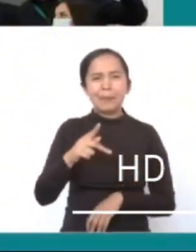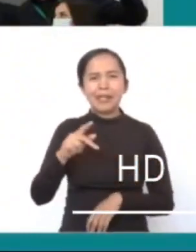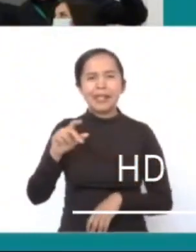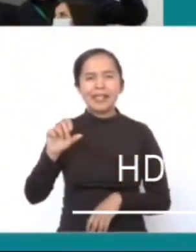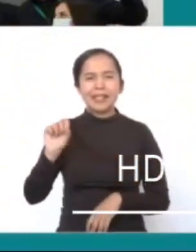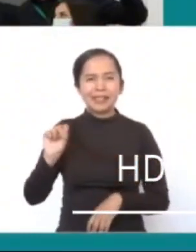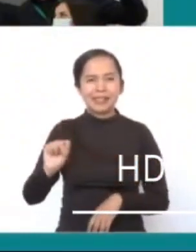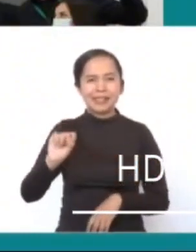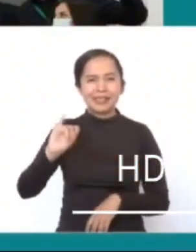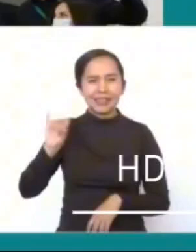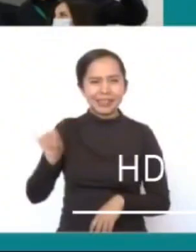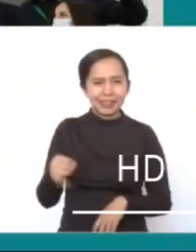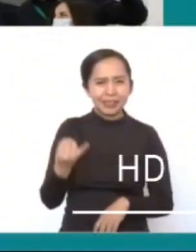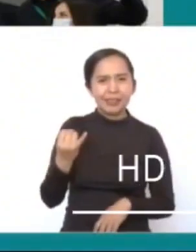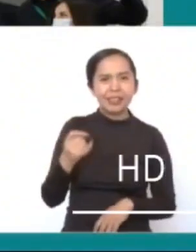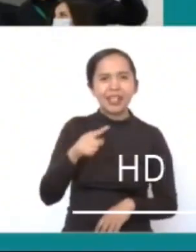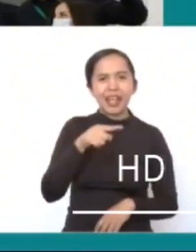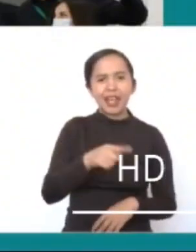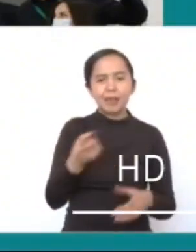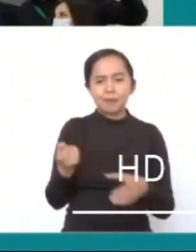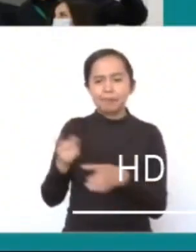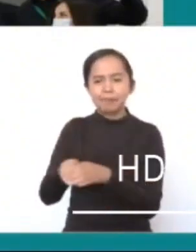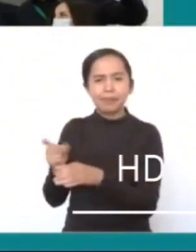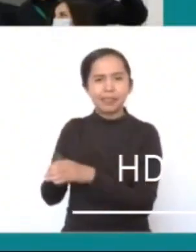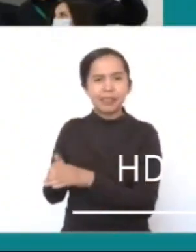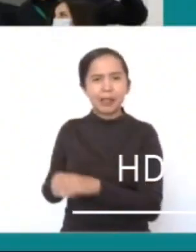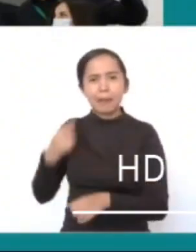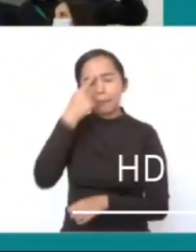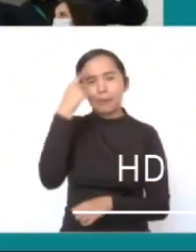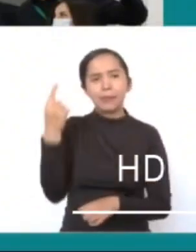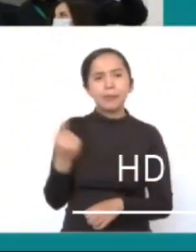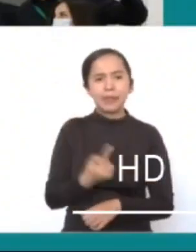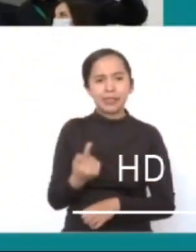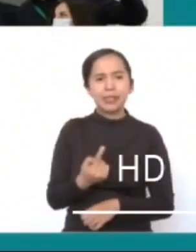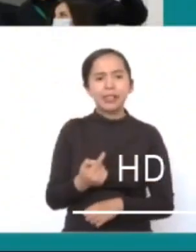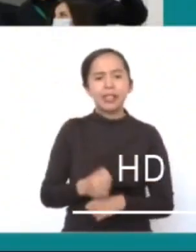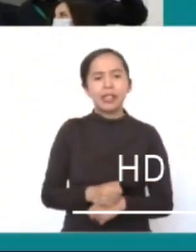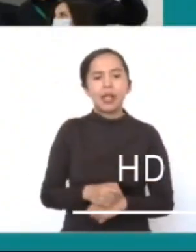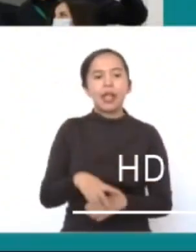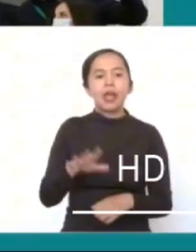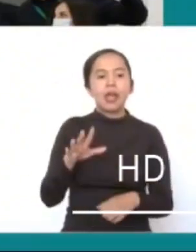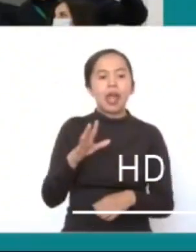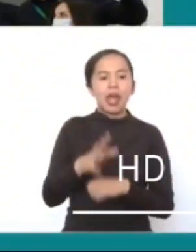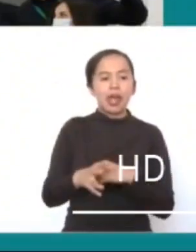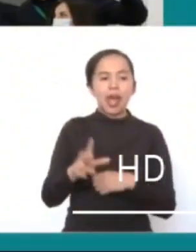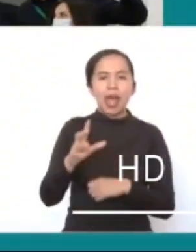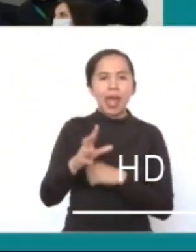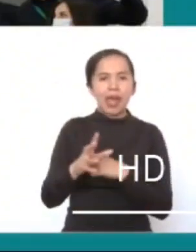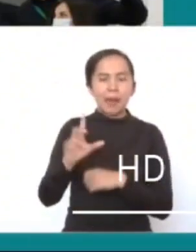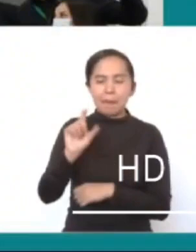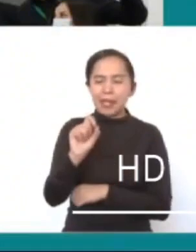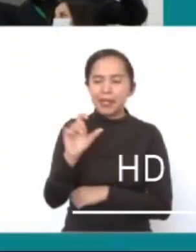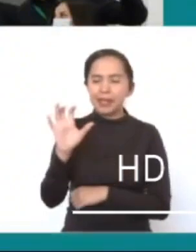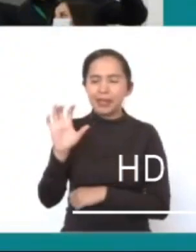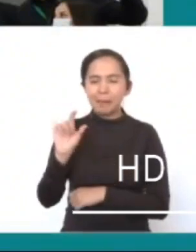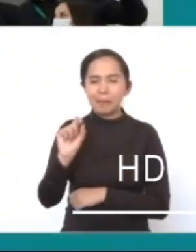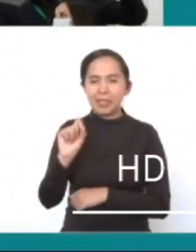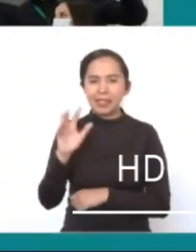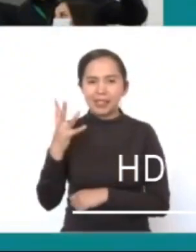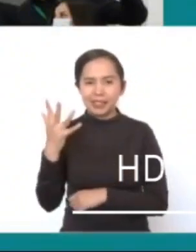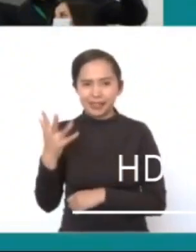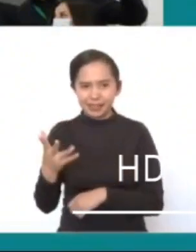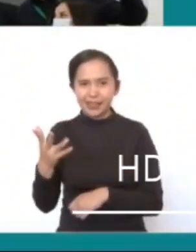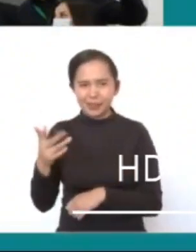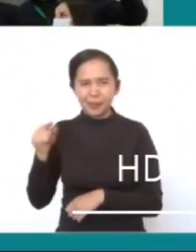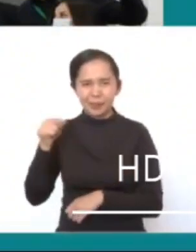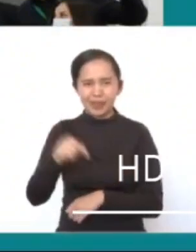México se sumen a esta campaña, para lo cual, los días 25 de cada mes, personal que integra